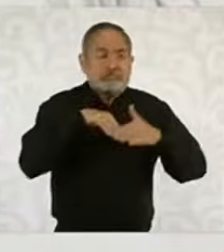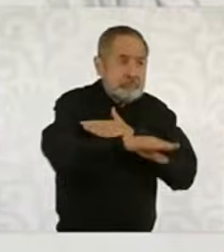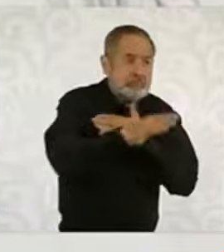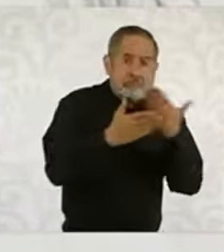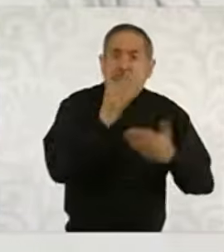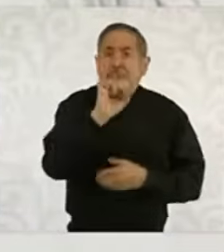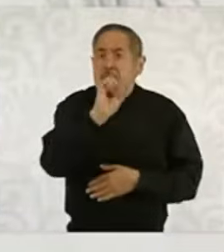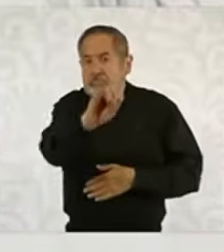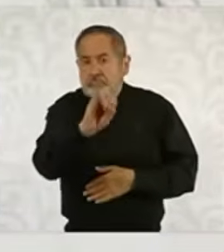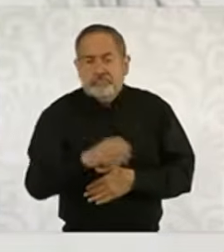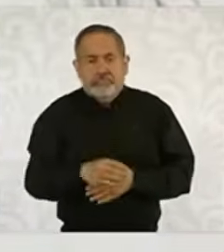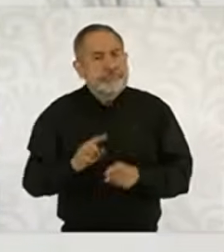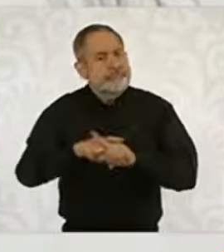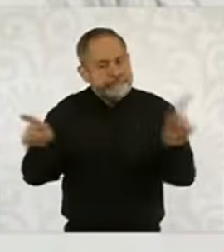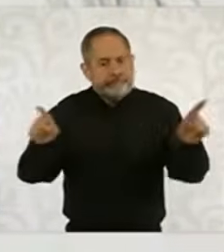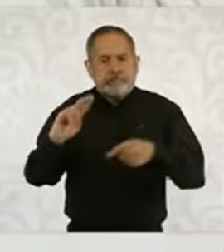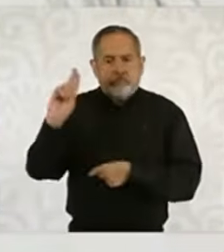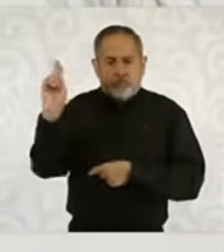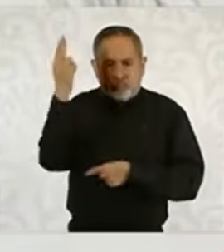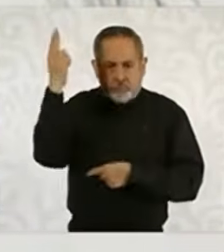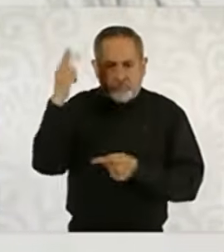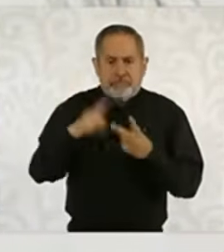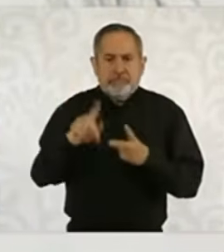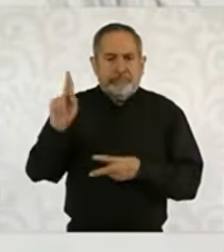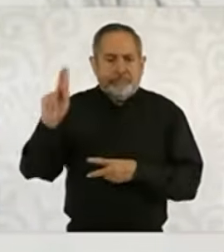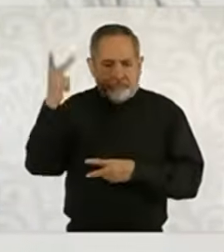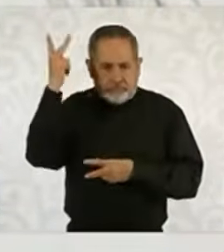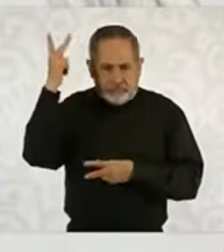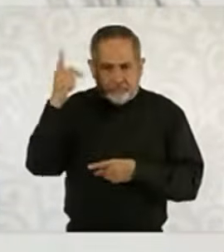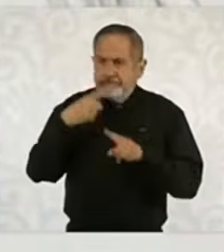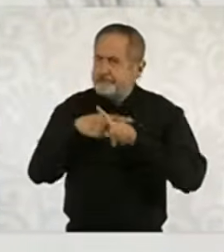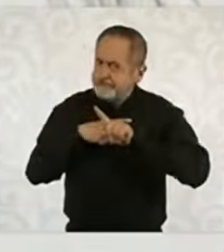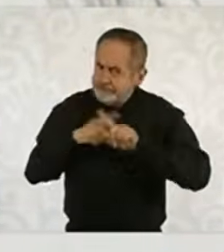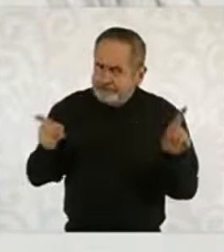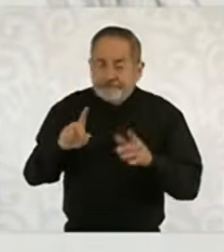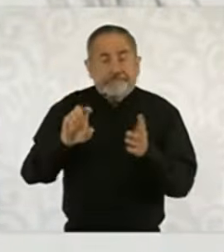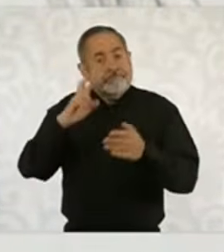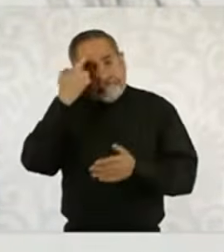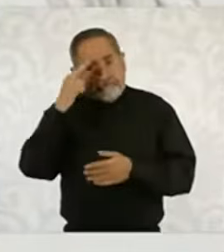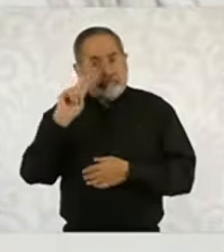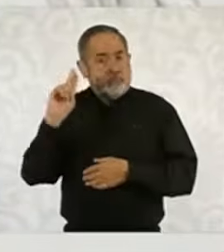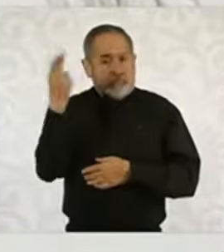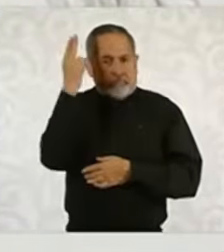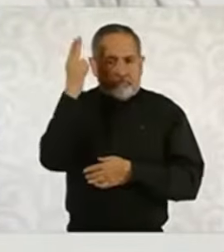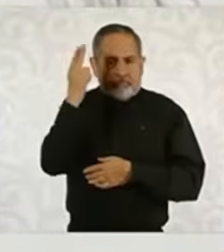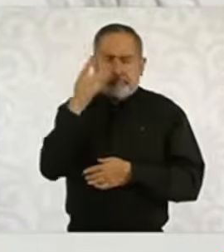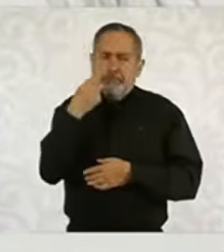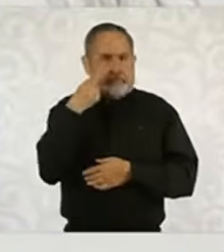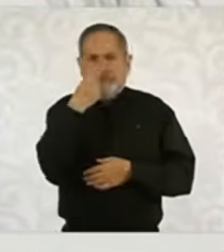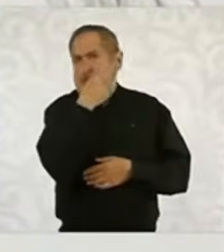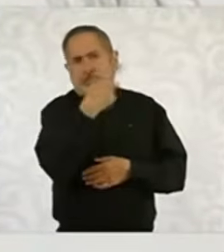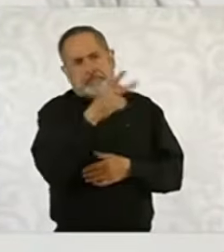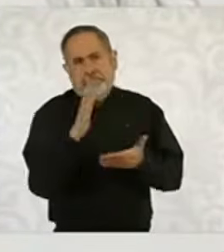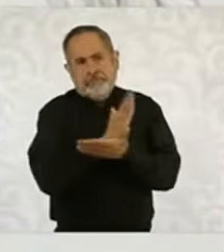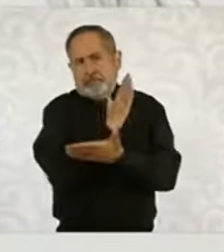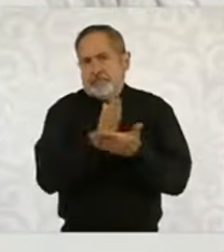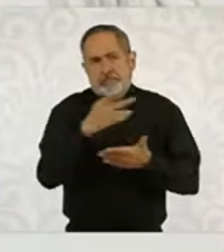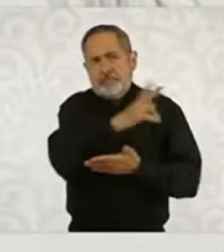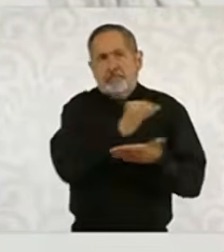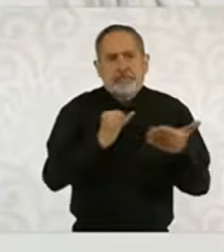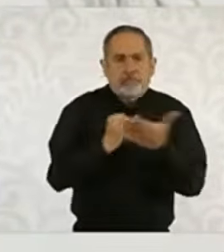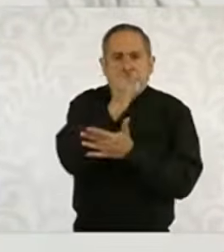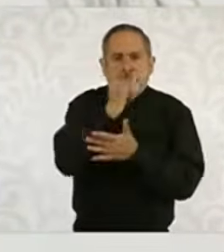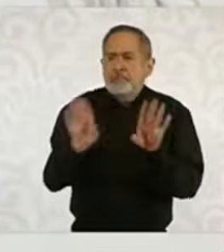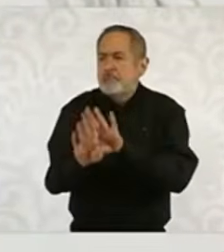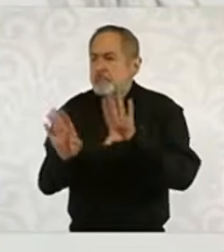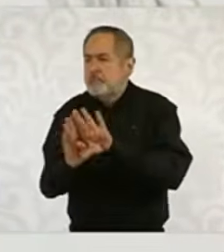y el Politécnico? Bueno, la UNAM primero es autónoma y ellos definen a través de su propio consejo universitario